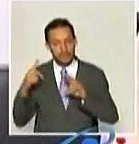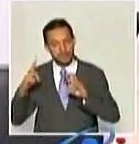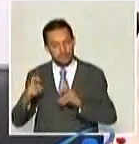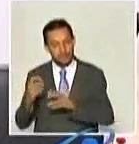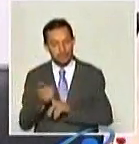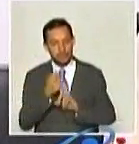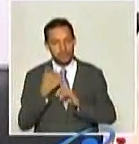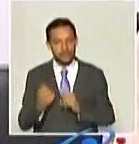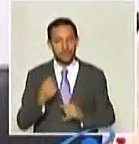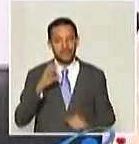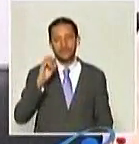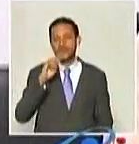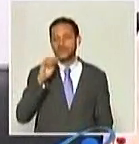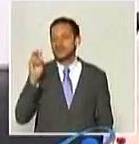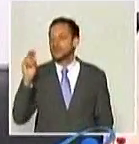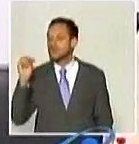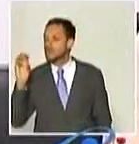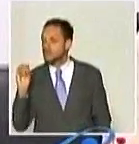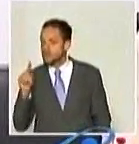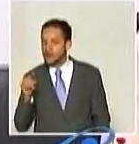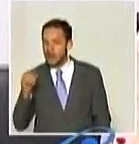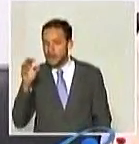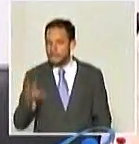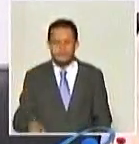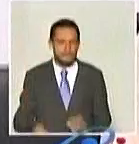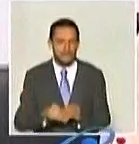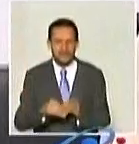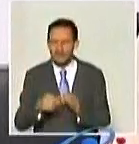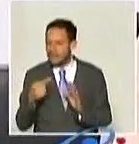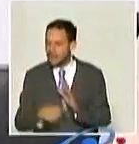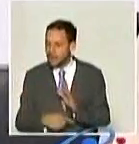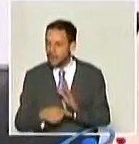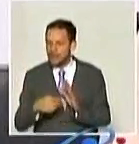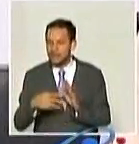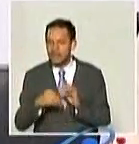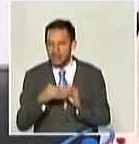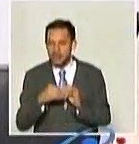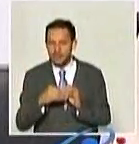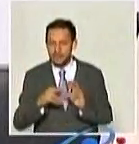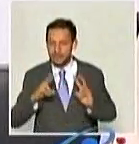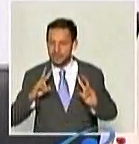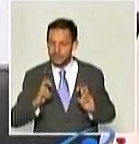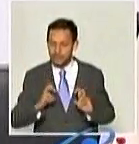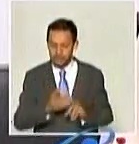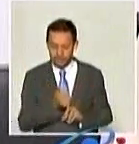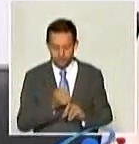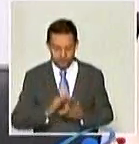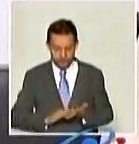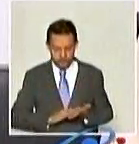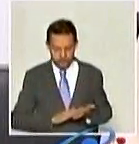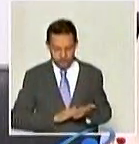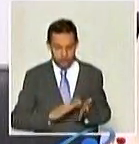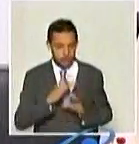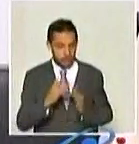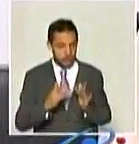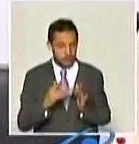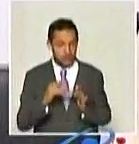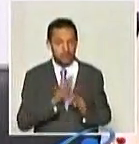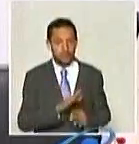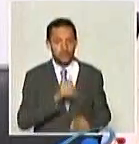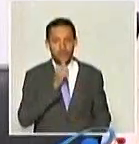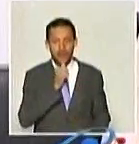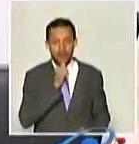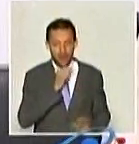¿cierto? No es en vez de, es además de. El ozono se tiene que utilizar la alimentación adecuada, la toma de agua adecuada,